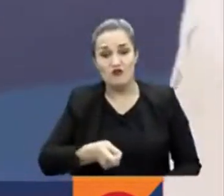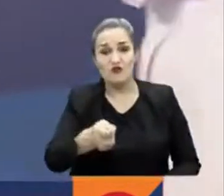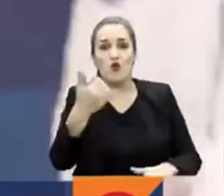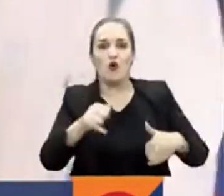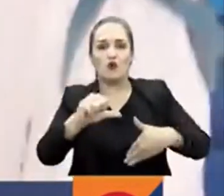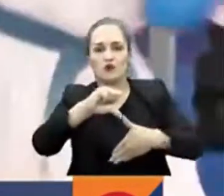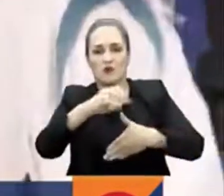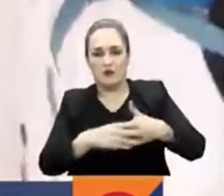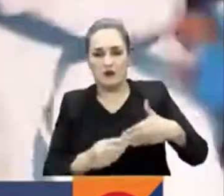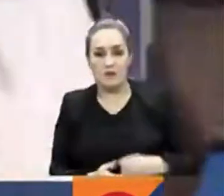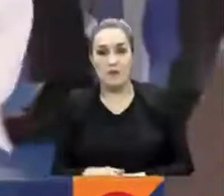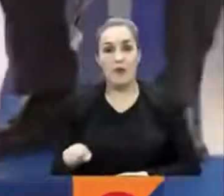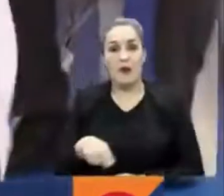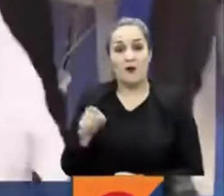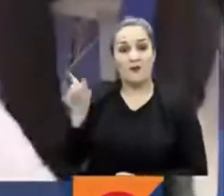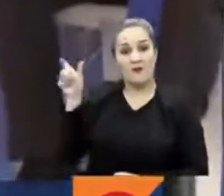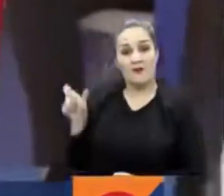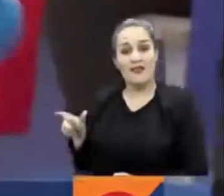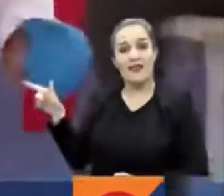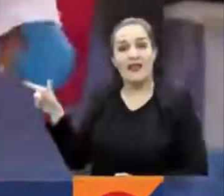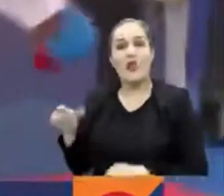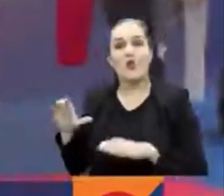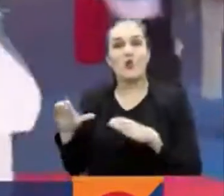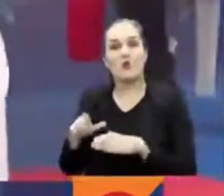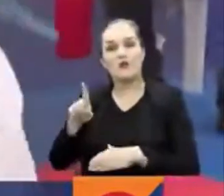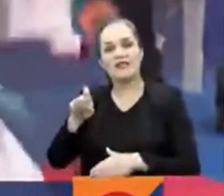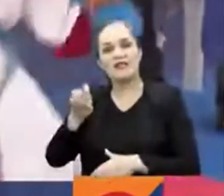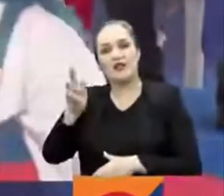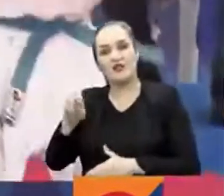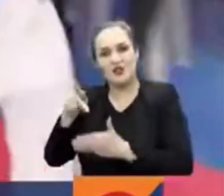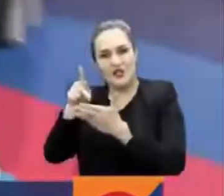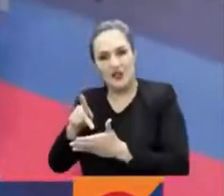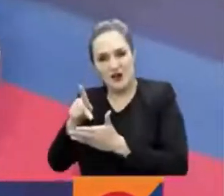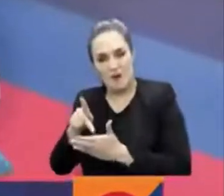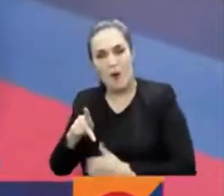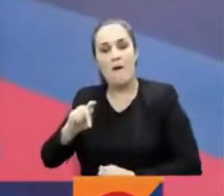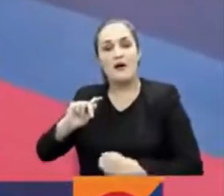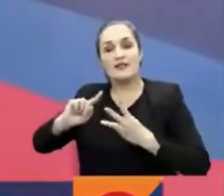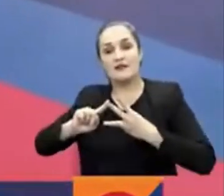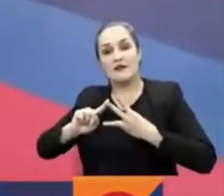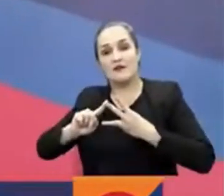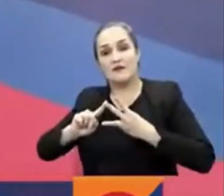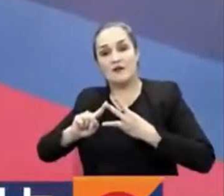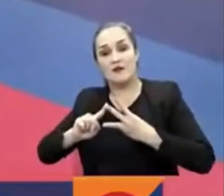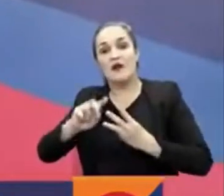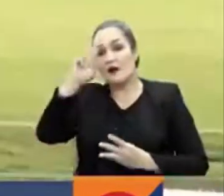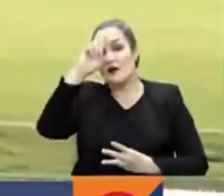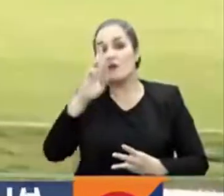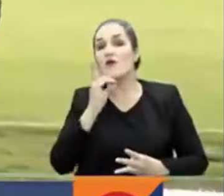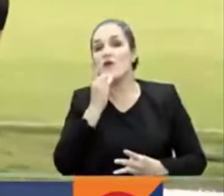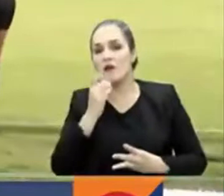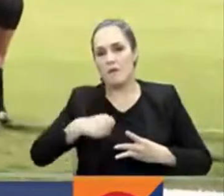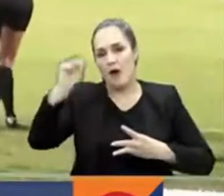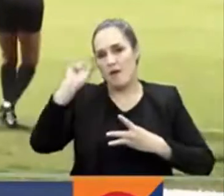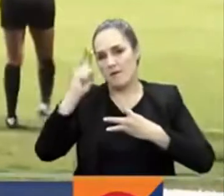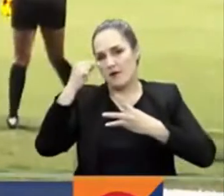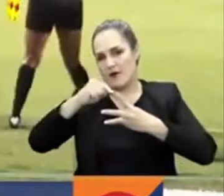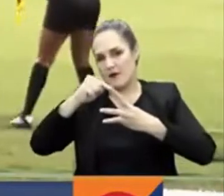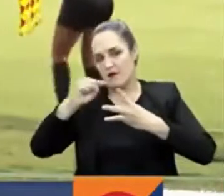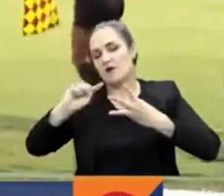Suramericanos. Chani Torres obtuvo la plata en más 68 kilogramos y la dominicana Pamela Rodríguez se quedó con el oro.